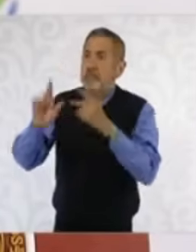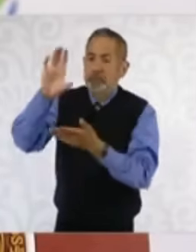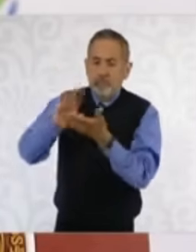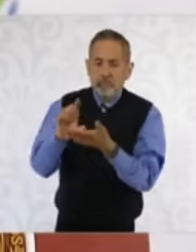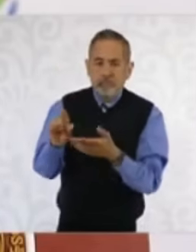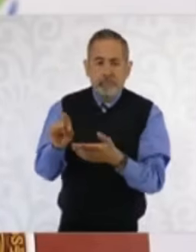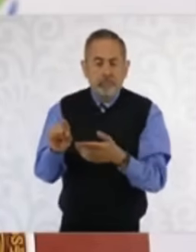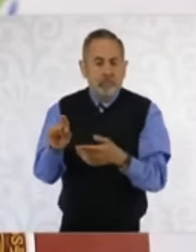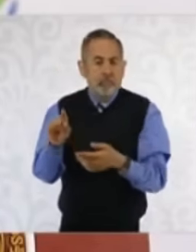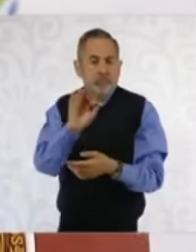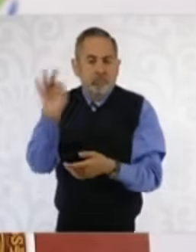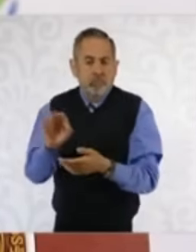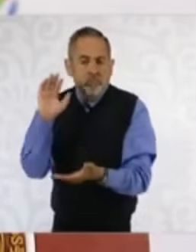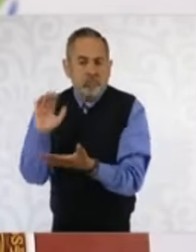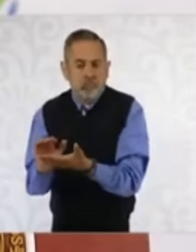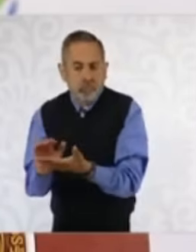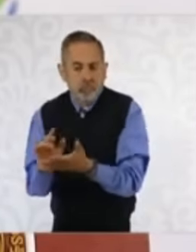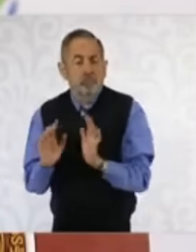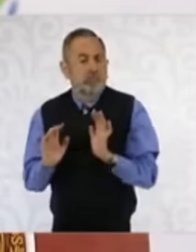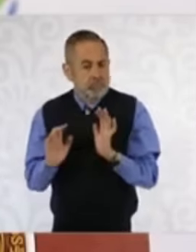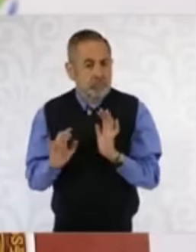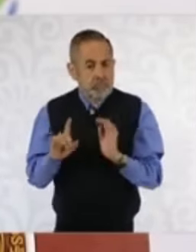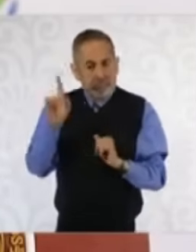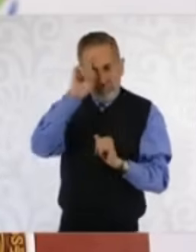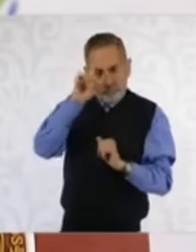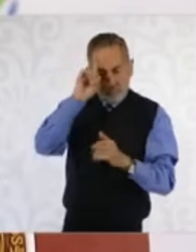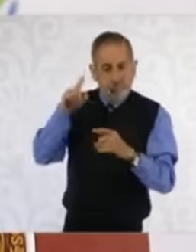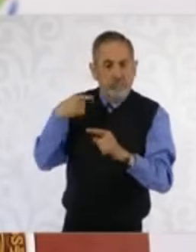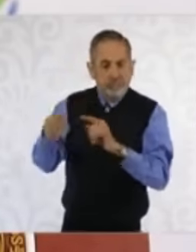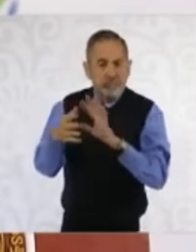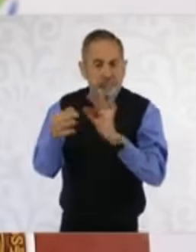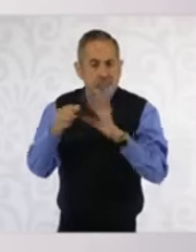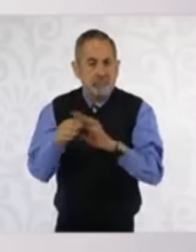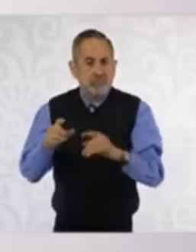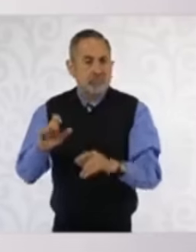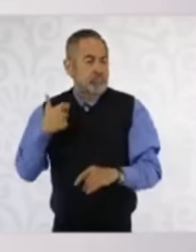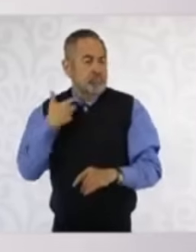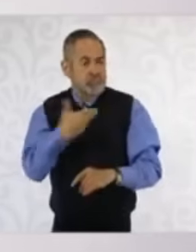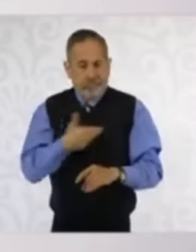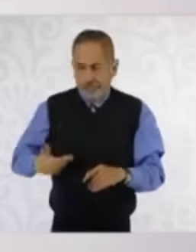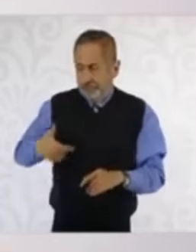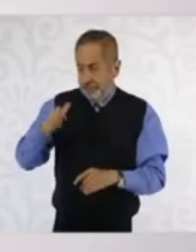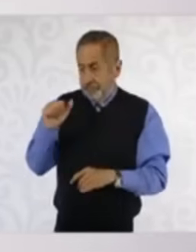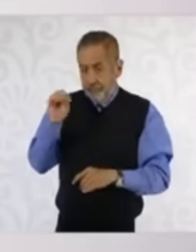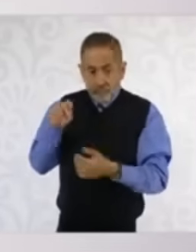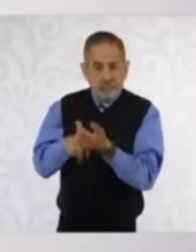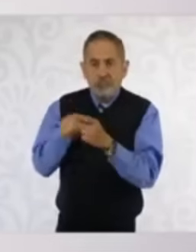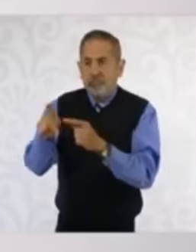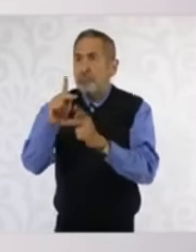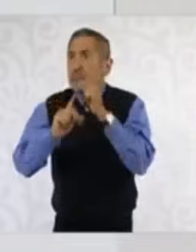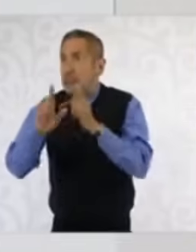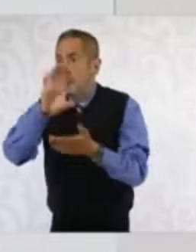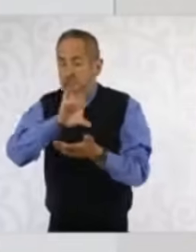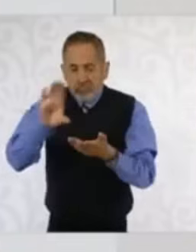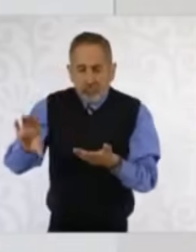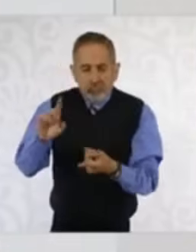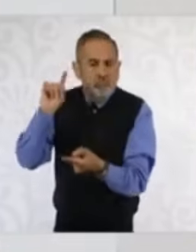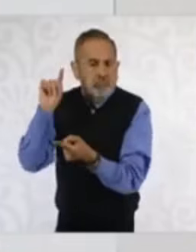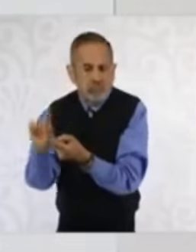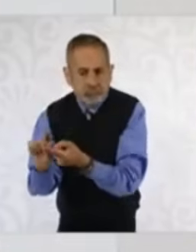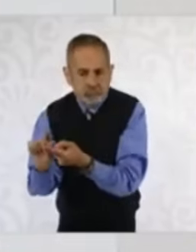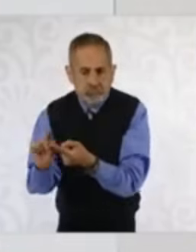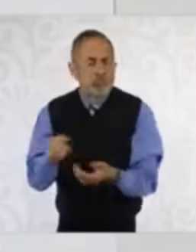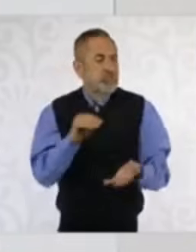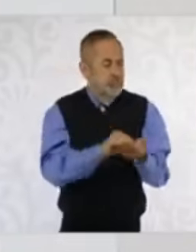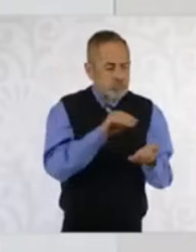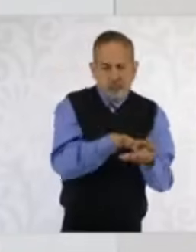una orientación que se siguió durante todo el sexenio del presidente López Obrador. Y esto va a continuar, este